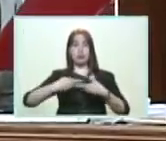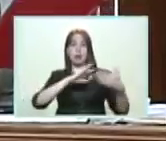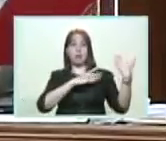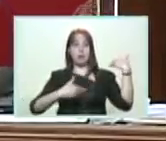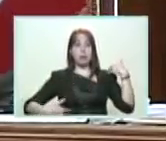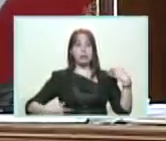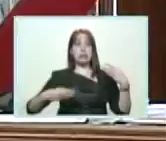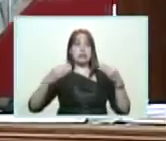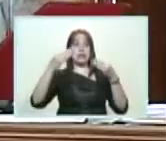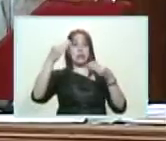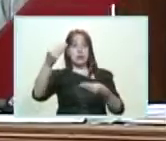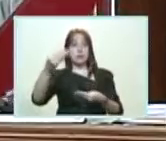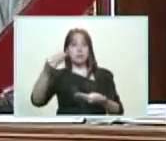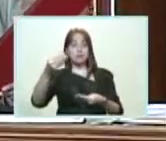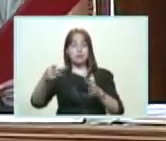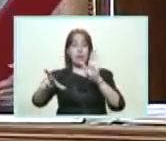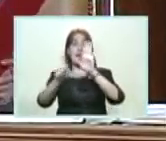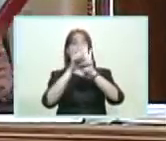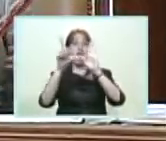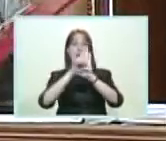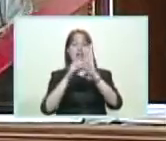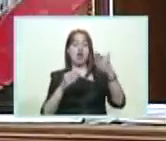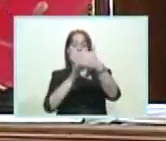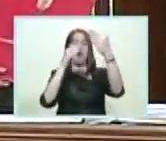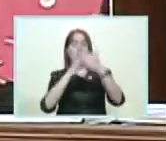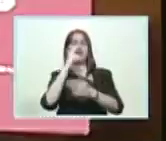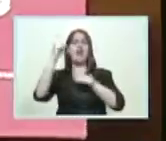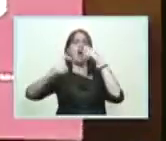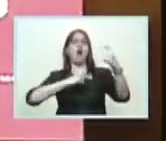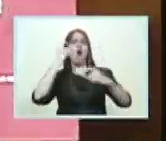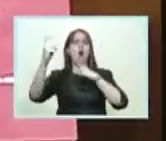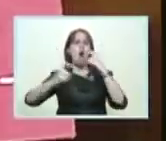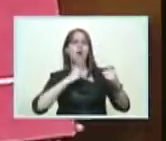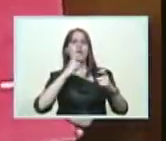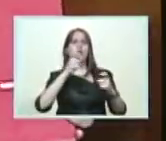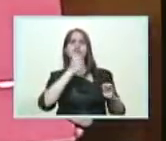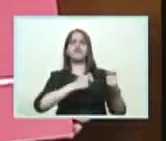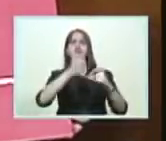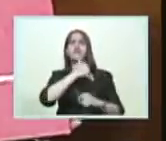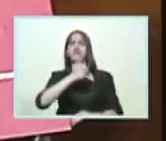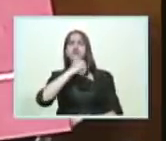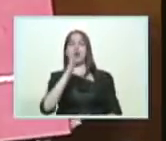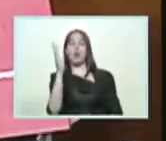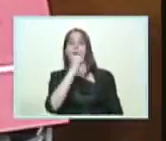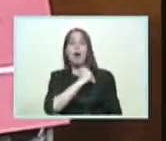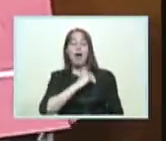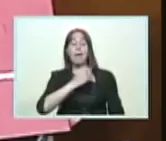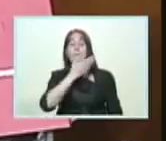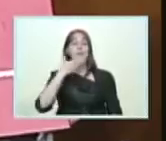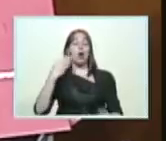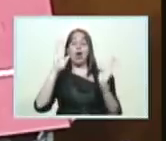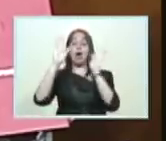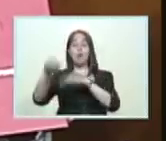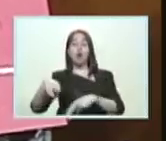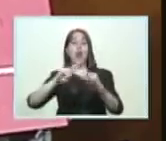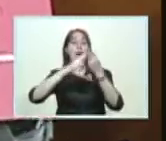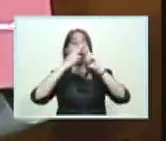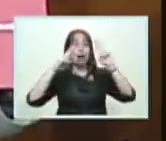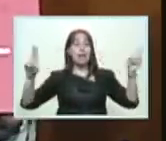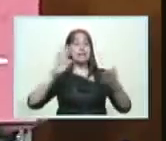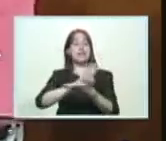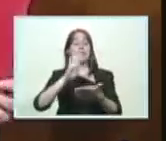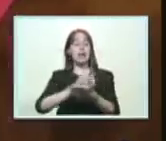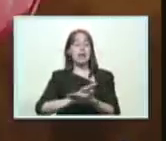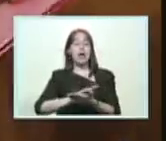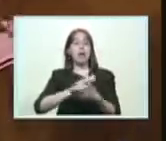Estado, una ley contra el odio, contra la intolerancia, a favor de la paz, a favor de la tranquilidad pública. Desde